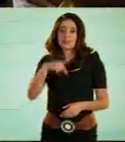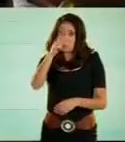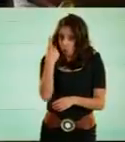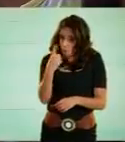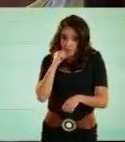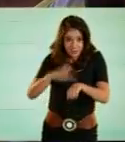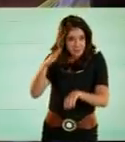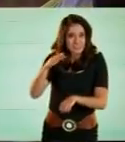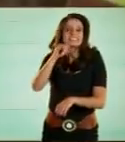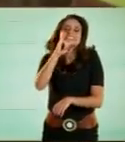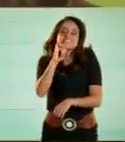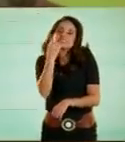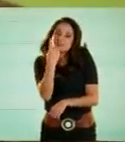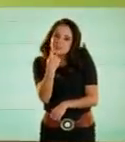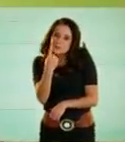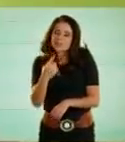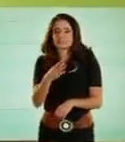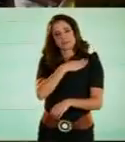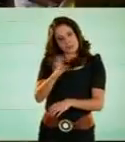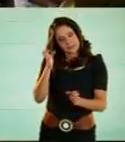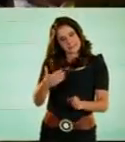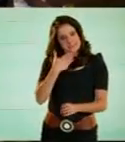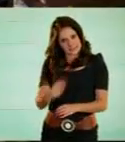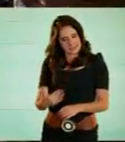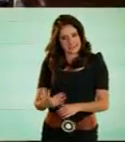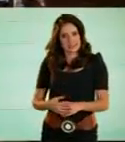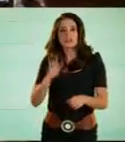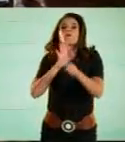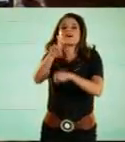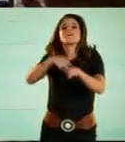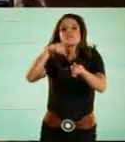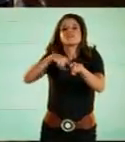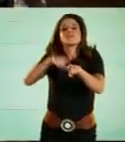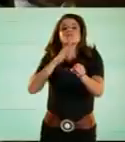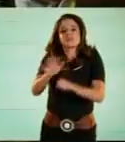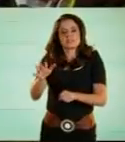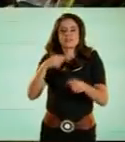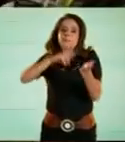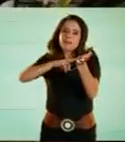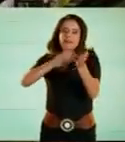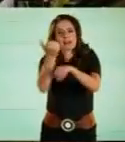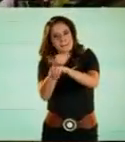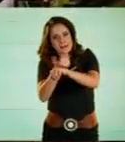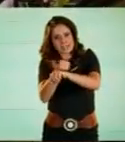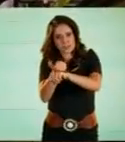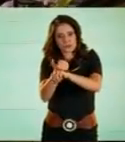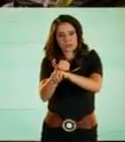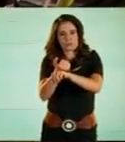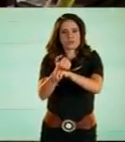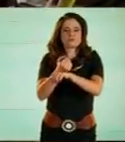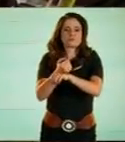Nada más una, ¿eh? Solo una. Bueno, pues. ¿Qué colores vas a ocupar? Verde y amarillo. Verde y